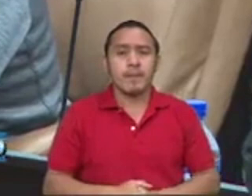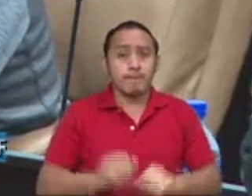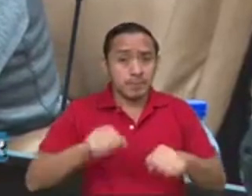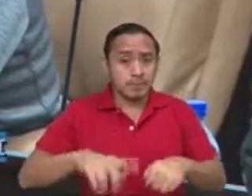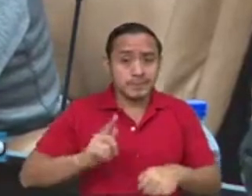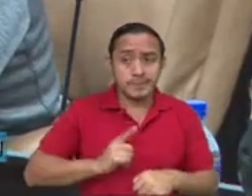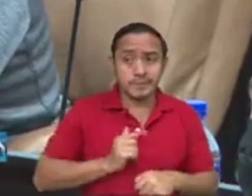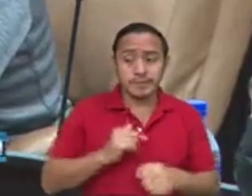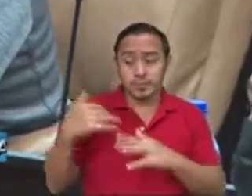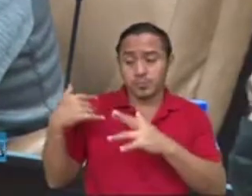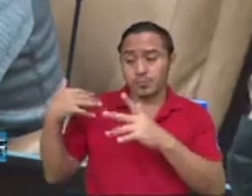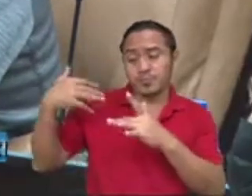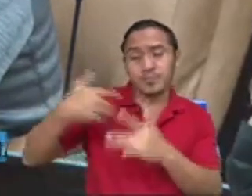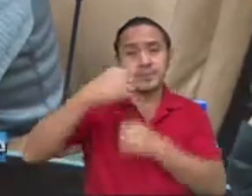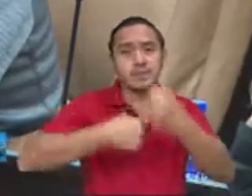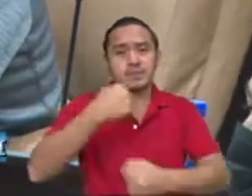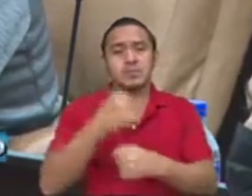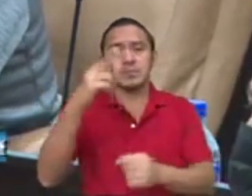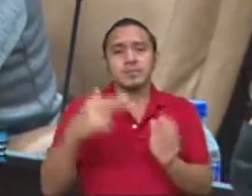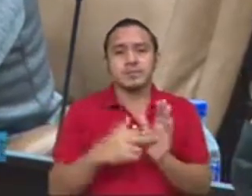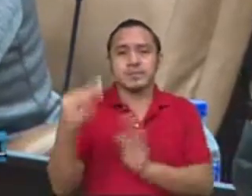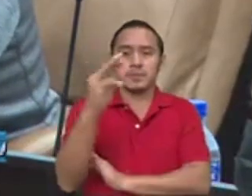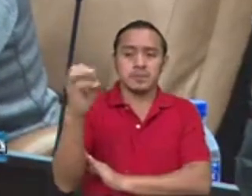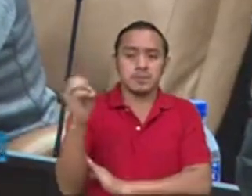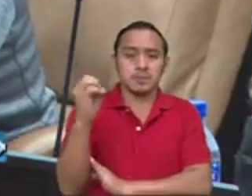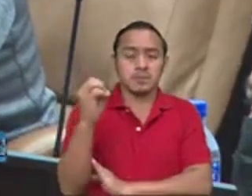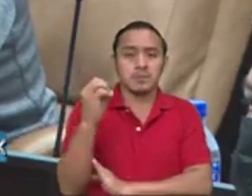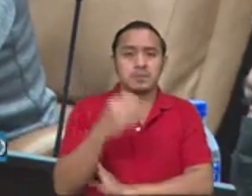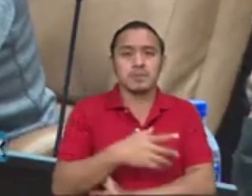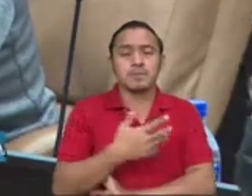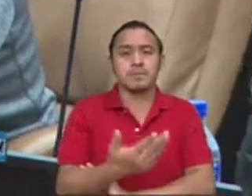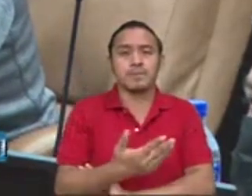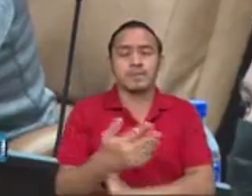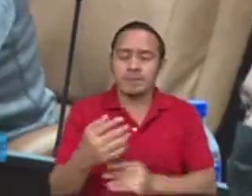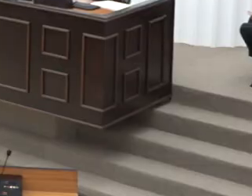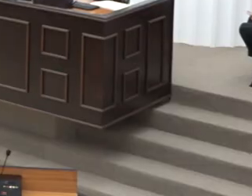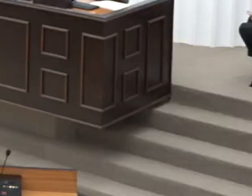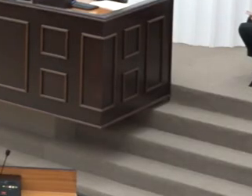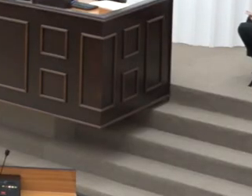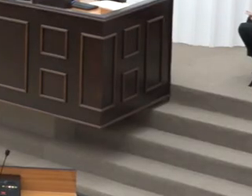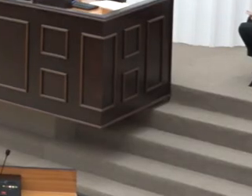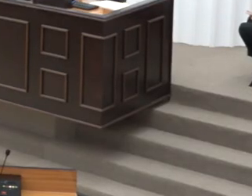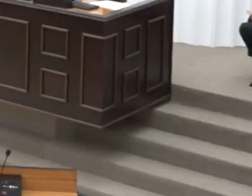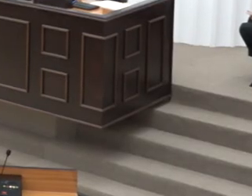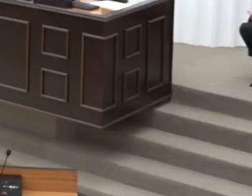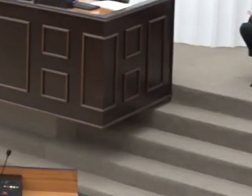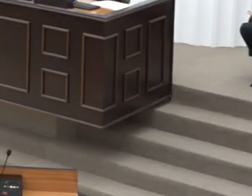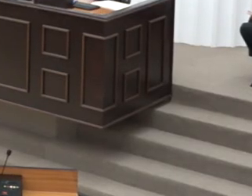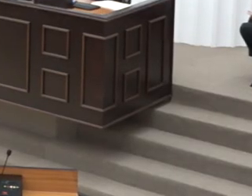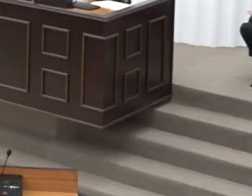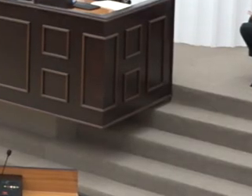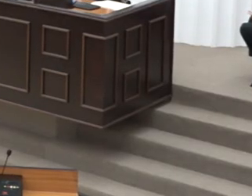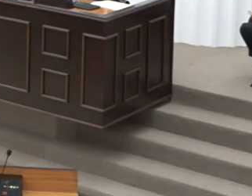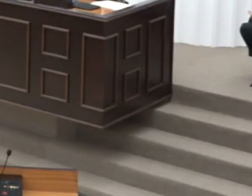lograr hasta el año 2030 los objetivos correspondientes para nuestra amada Nicaragua. Con este cierre de la segunda